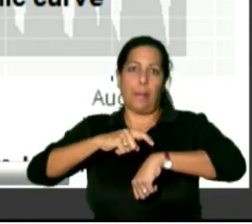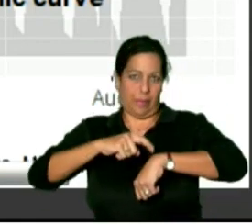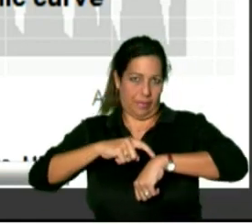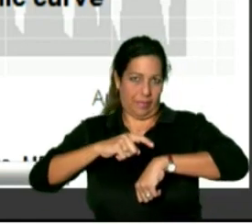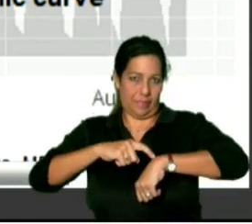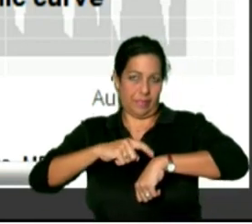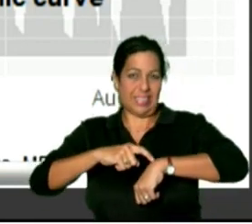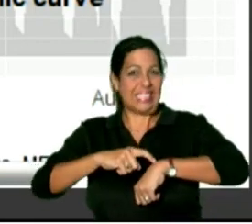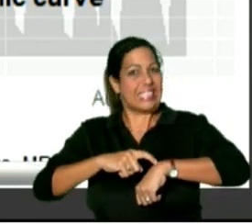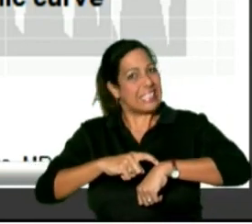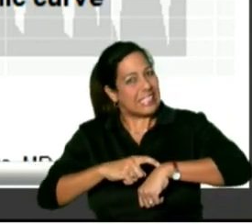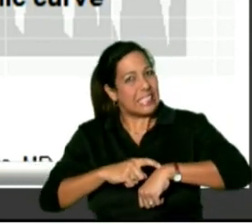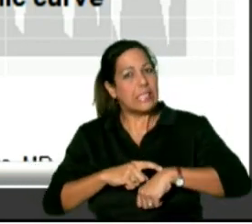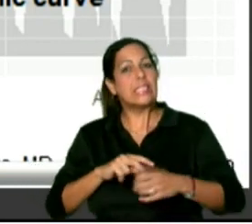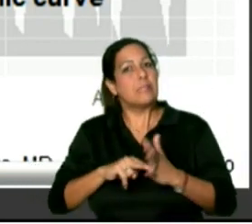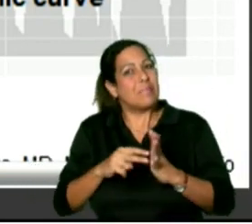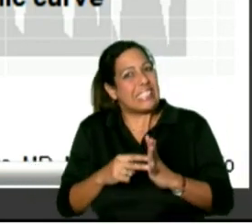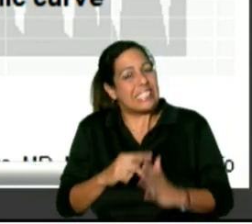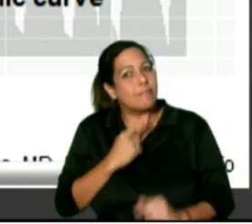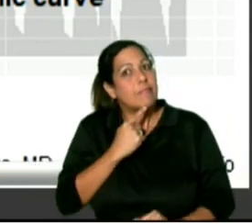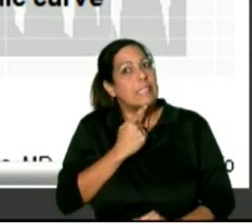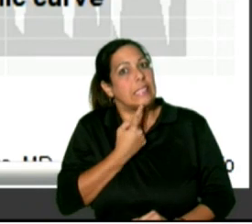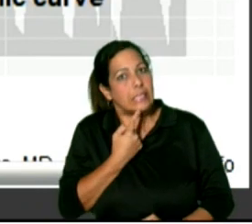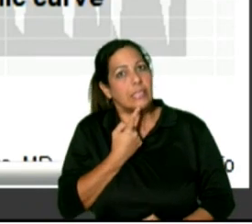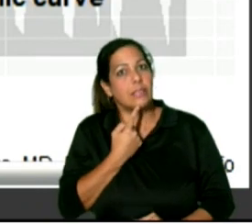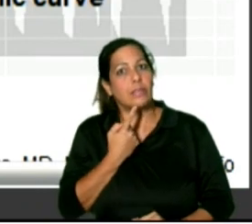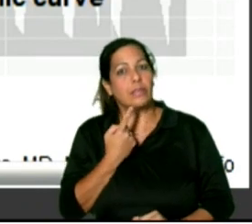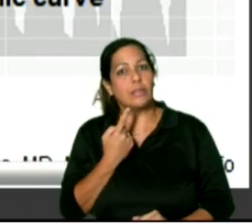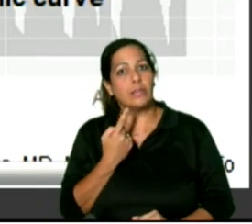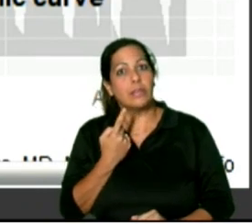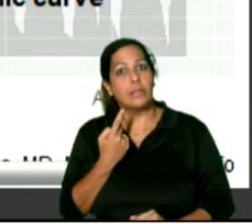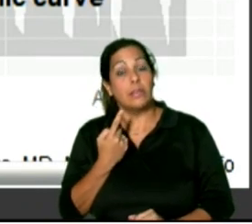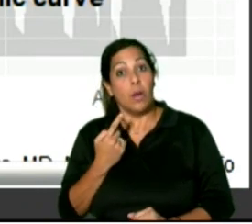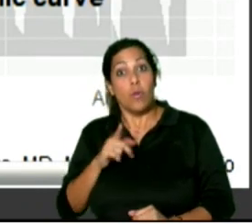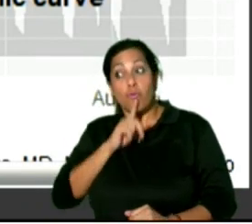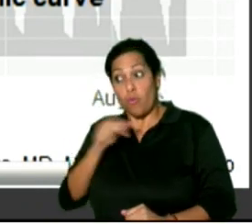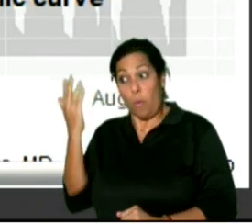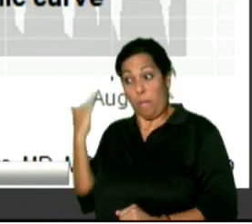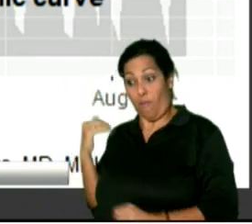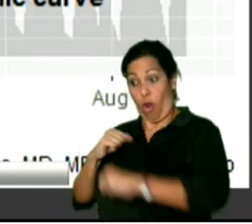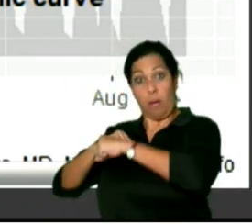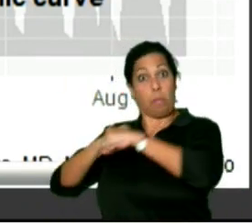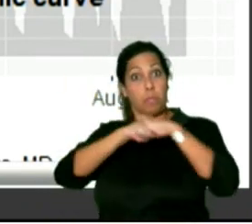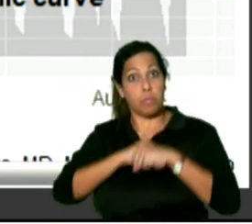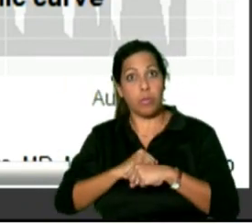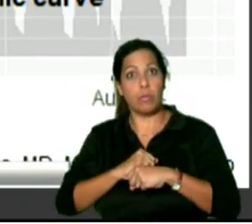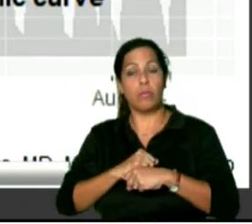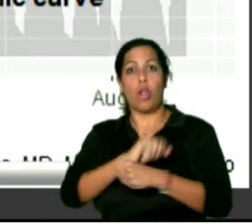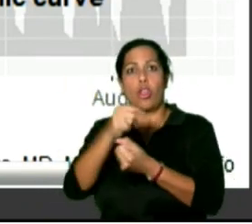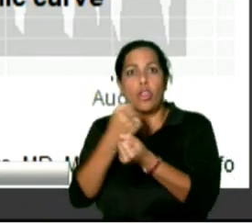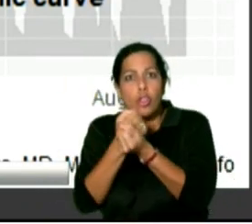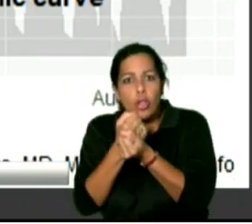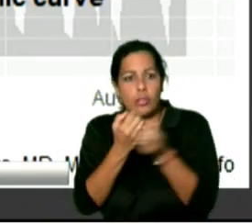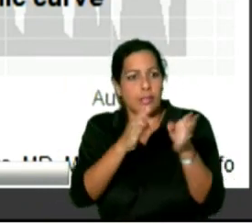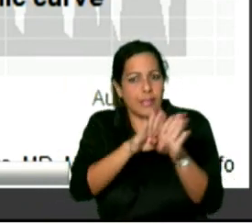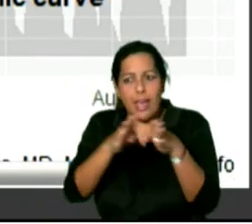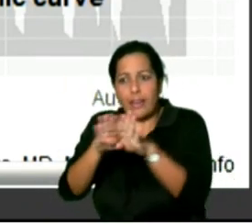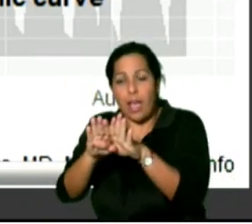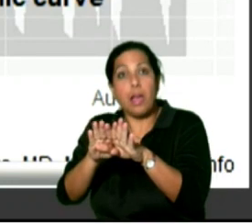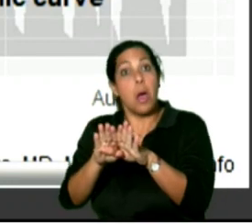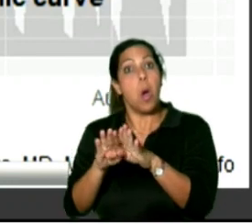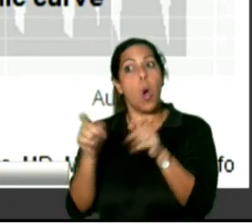necesitamos hacer algo más, porque las medidas nos llegaron a ayudar a controlar el número de casos diarios, pero